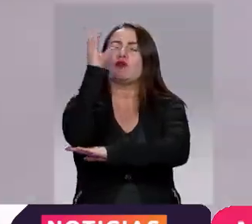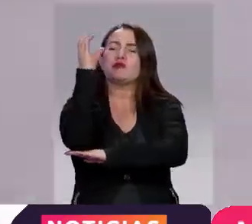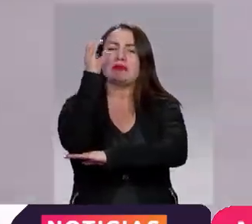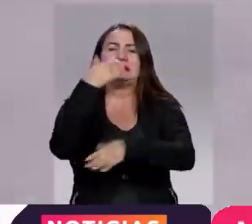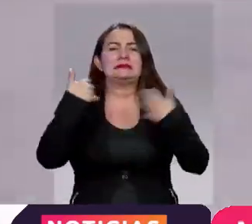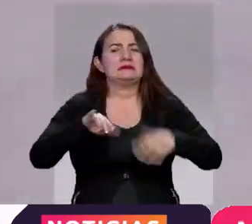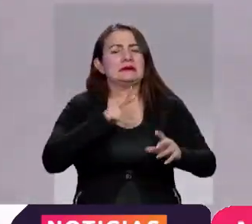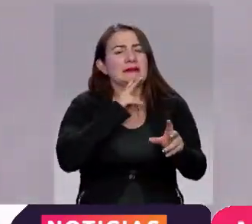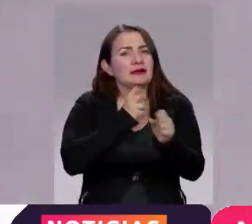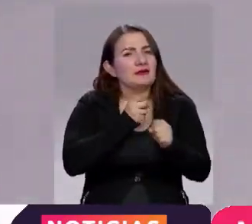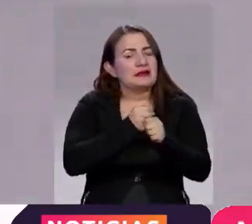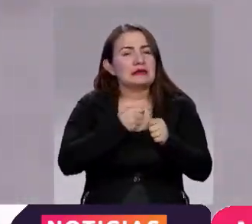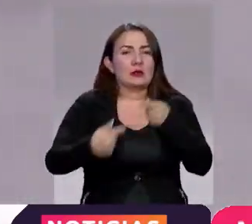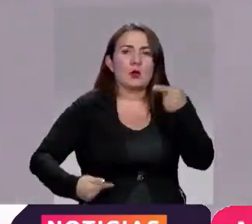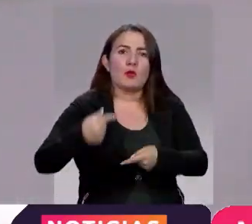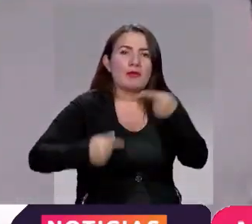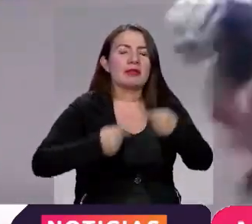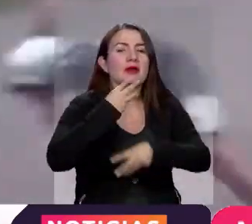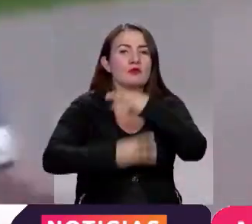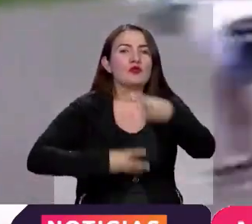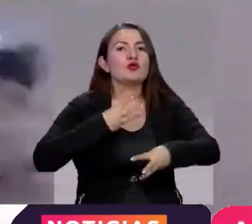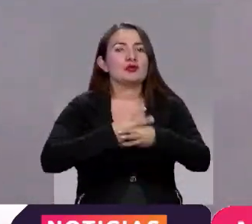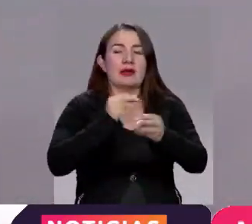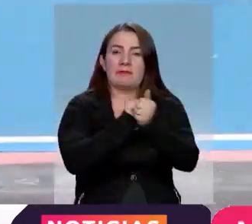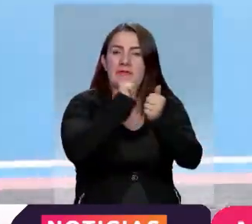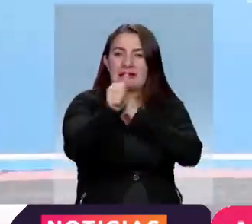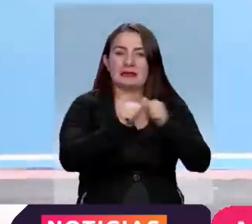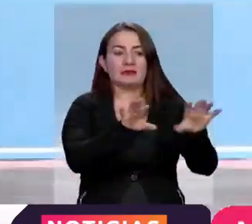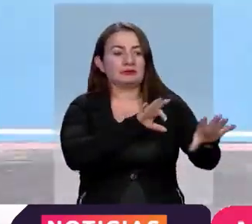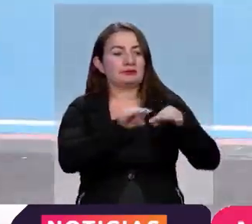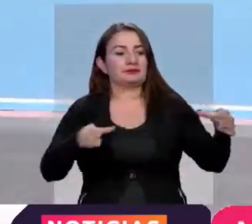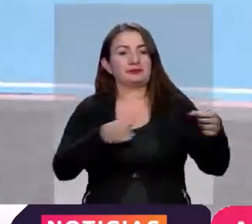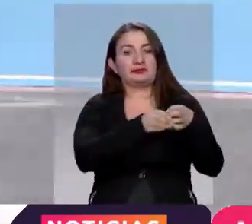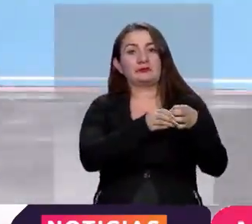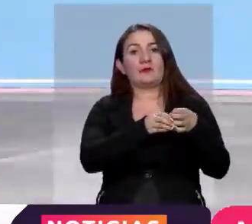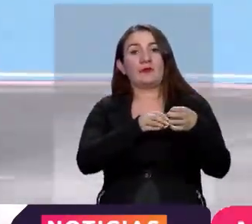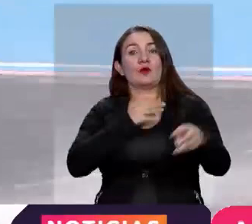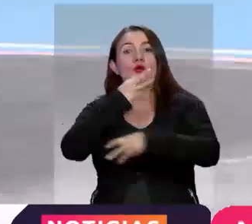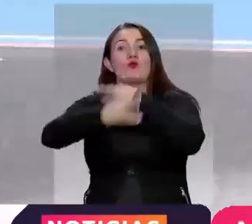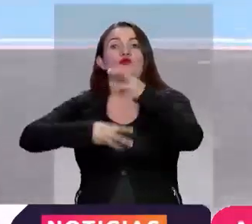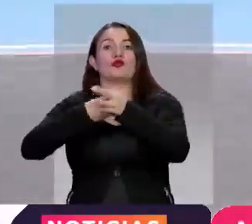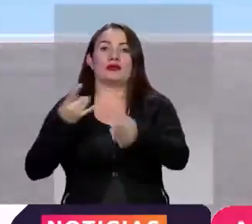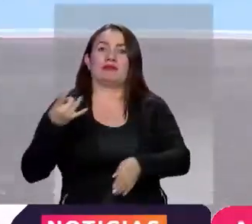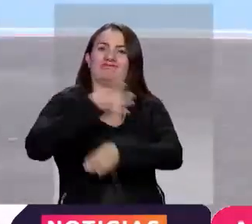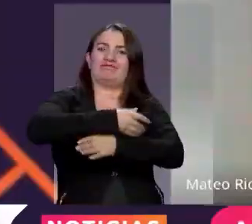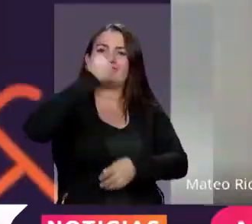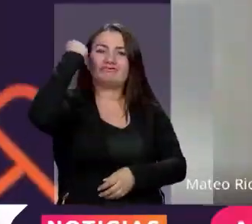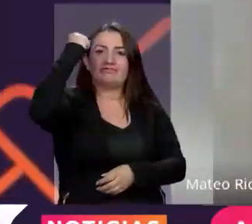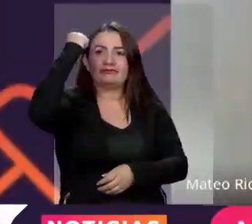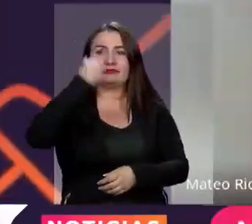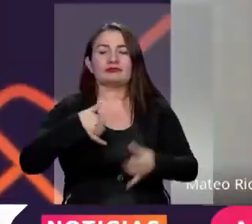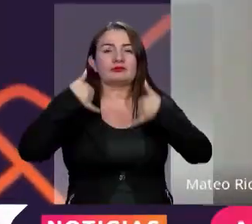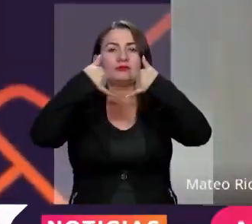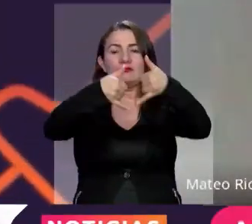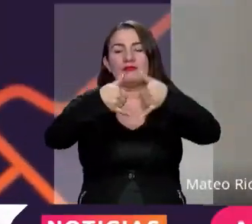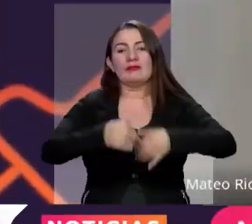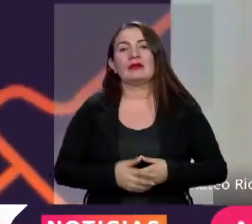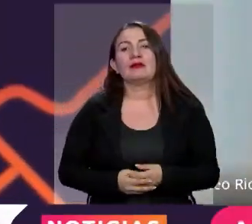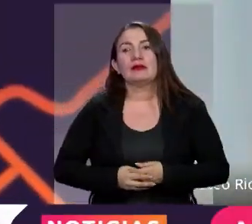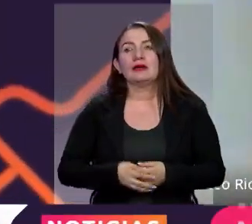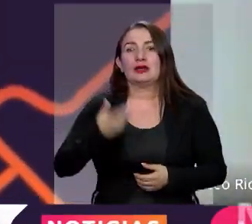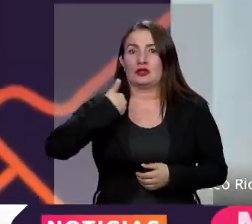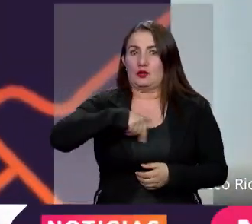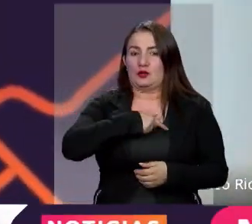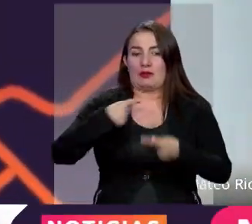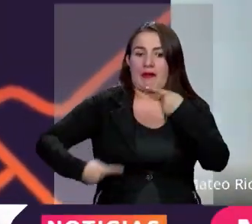tan difícil como las competencias mundiales. Esto para mantener al país en el top mundial de este deporte. Digamos que es uno